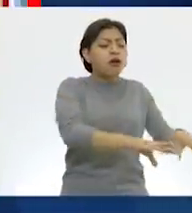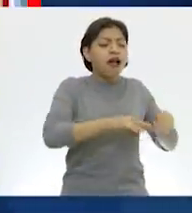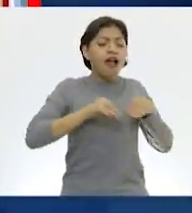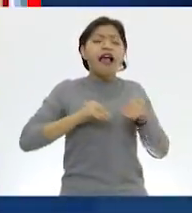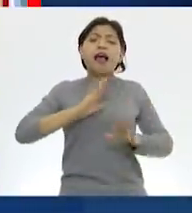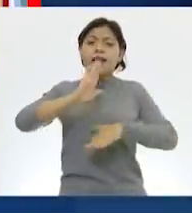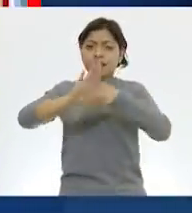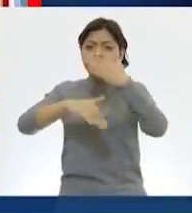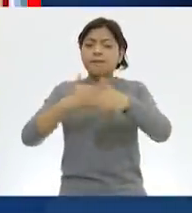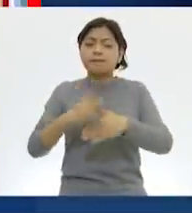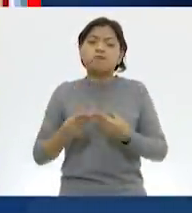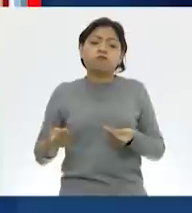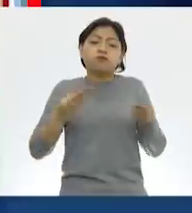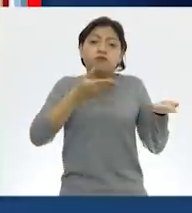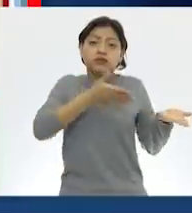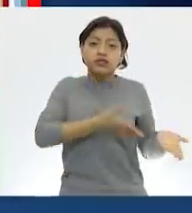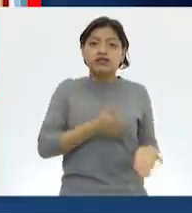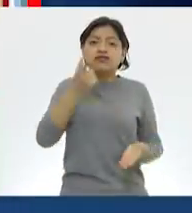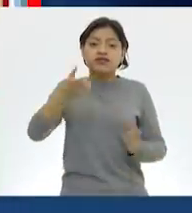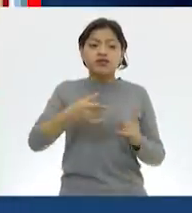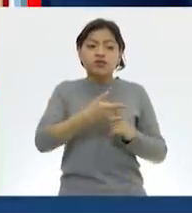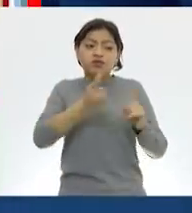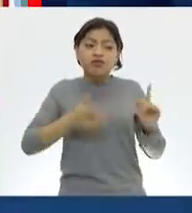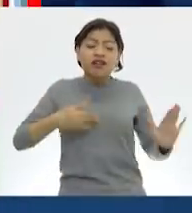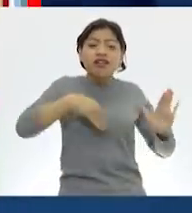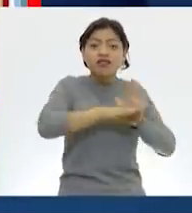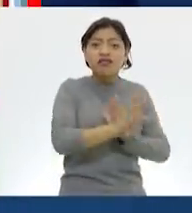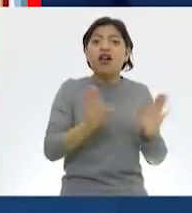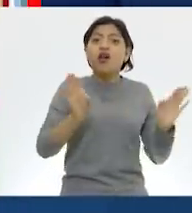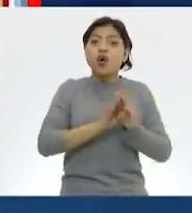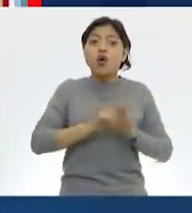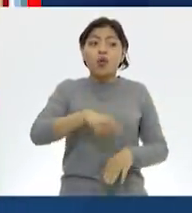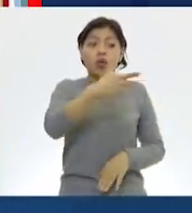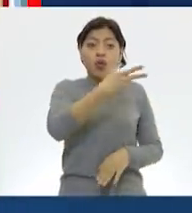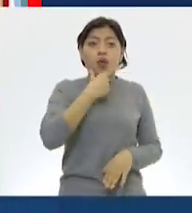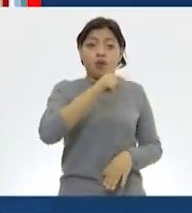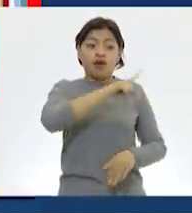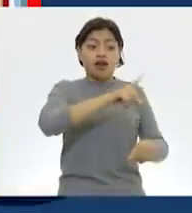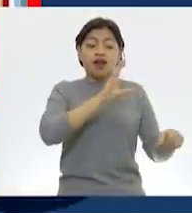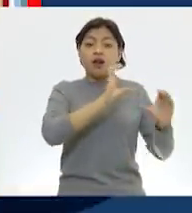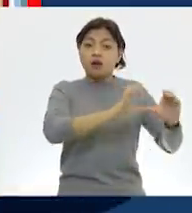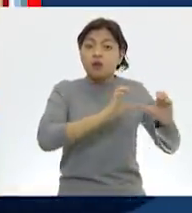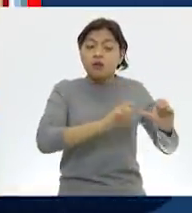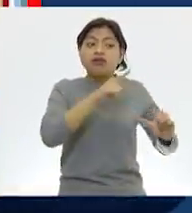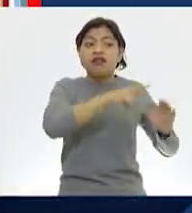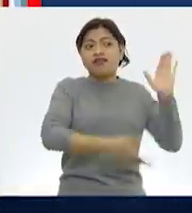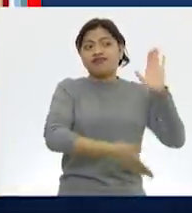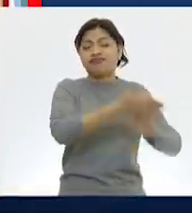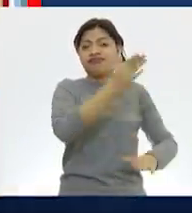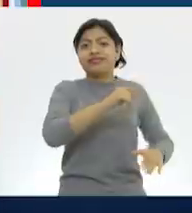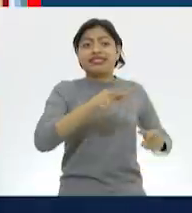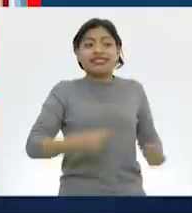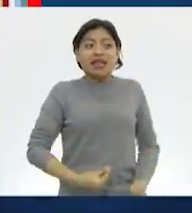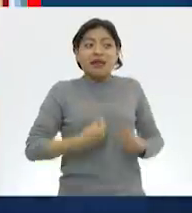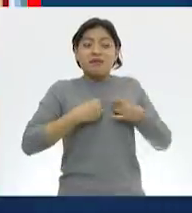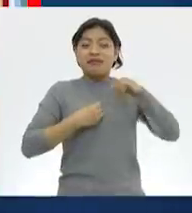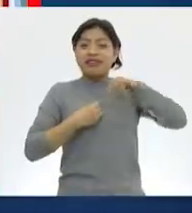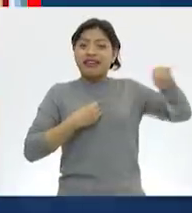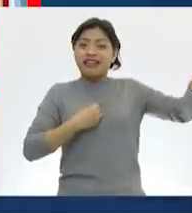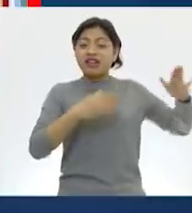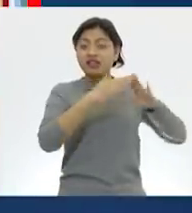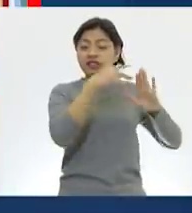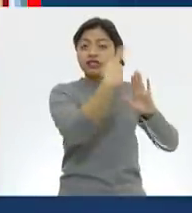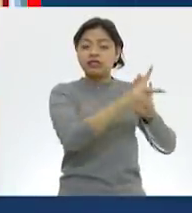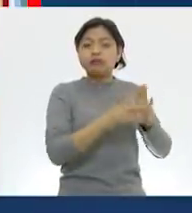además, ¿por dónde iban a entrar? Don Chuy vivía muy lejos. Y luego,